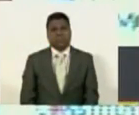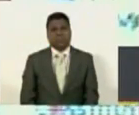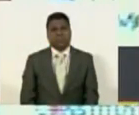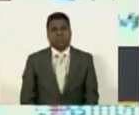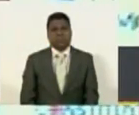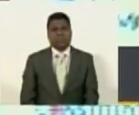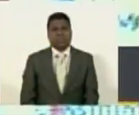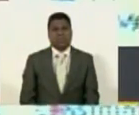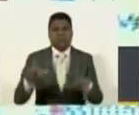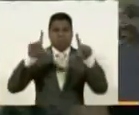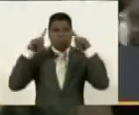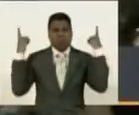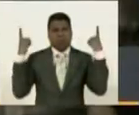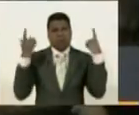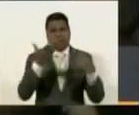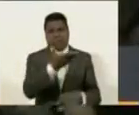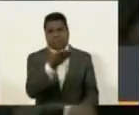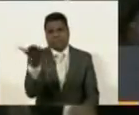Vargas,